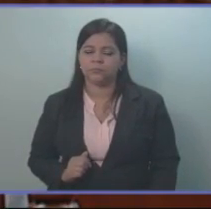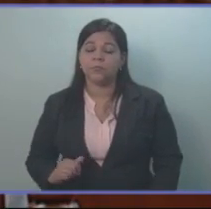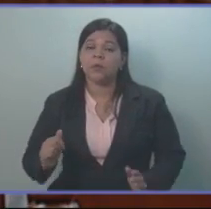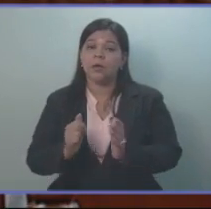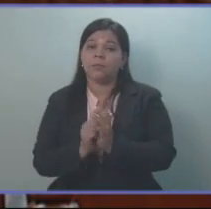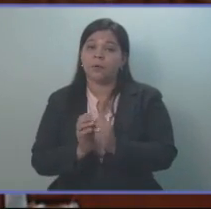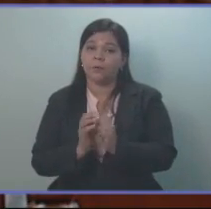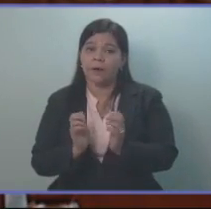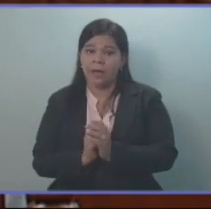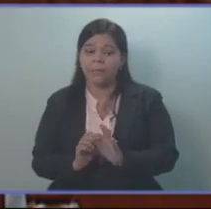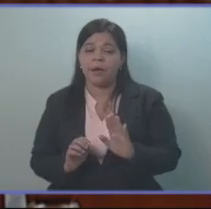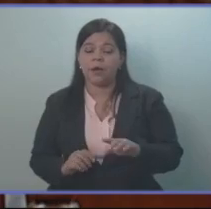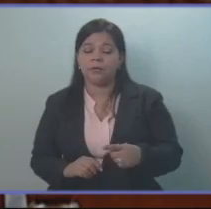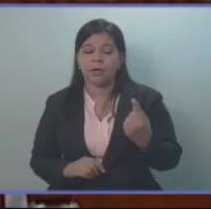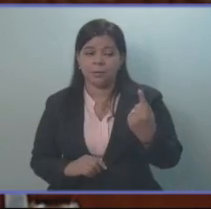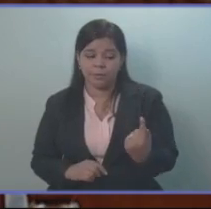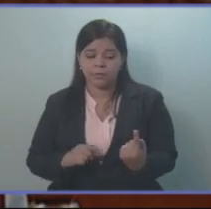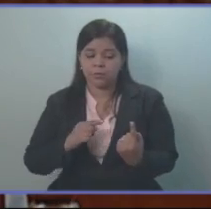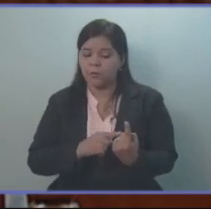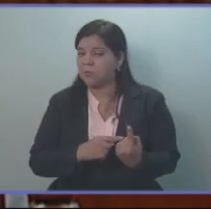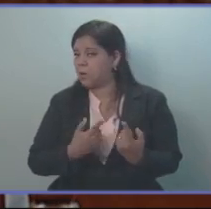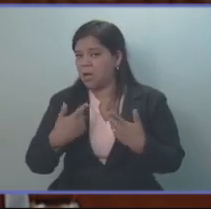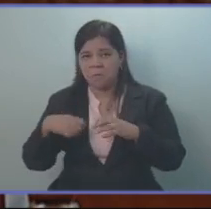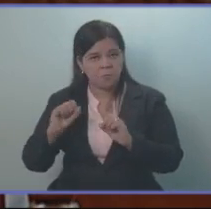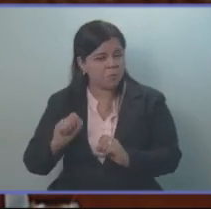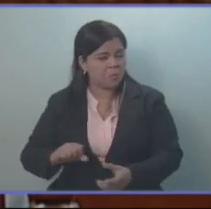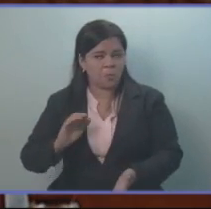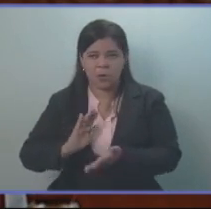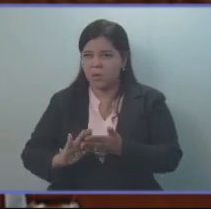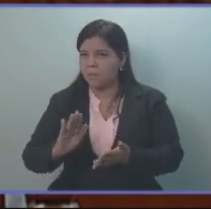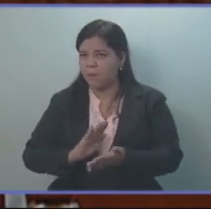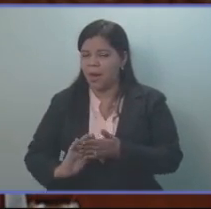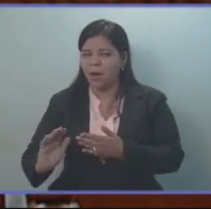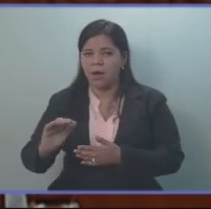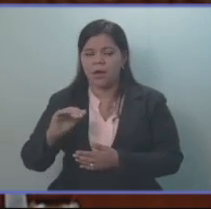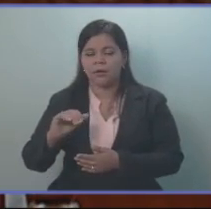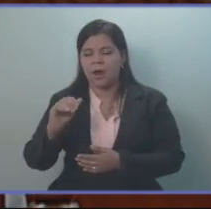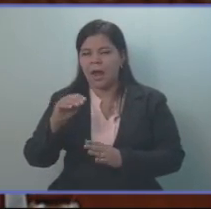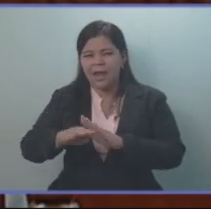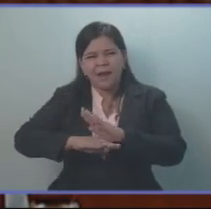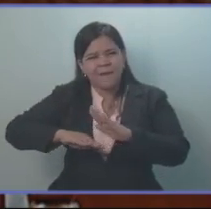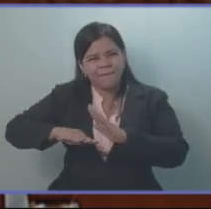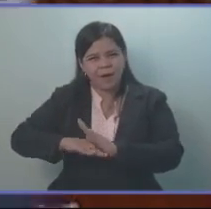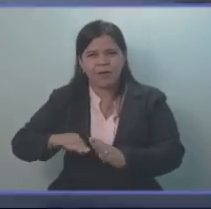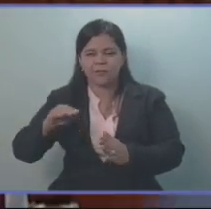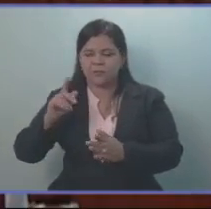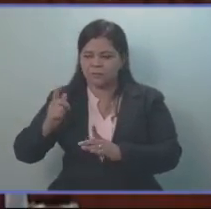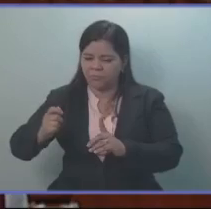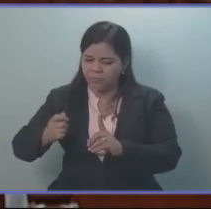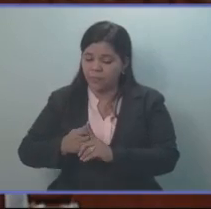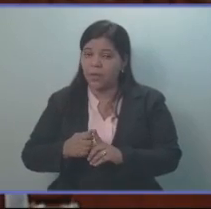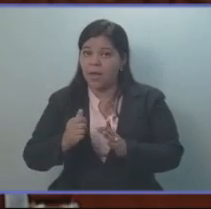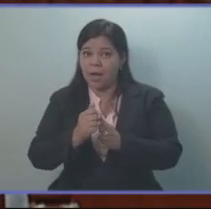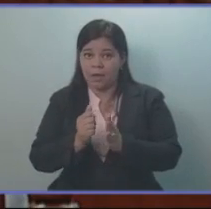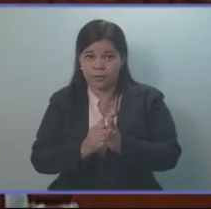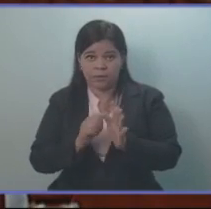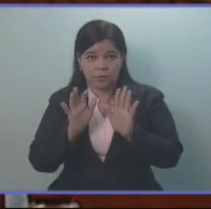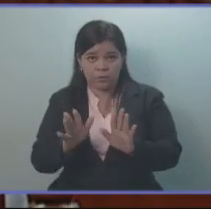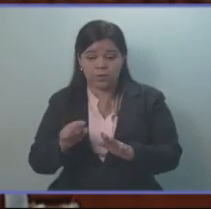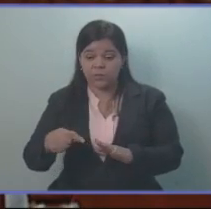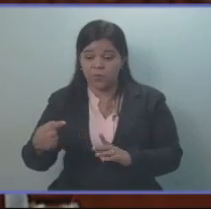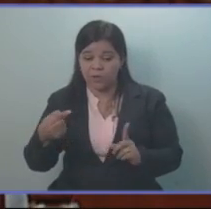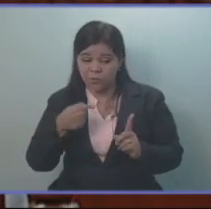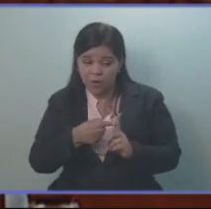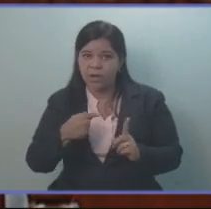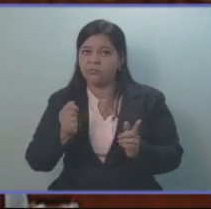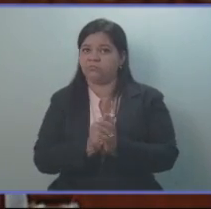Dificultad del asociado por pago de la cuota de amortización. Artículo 10. Toda vez que el asociado afronte